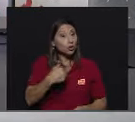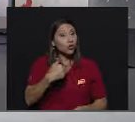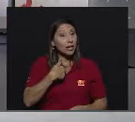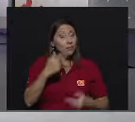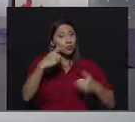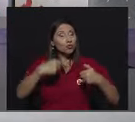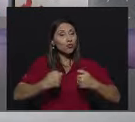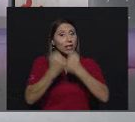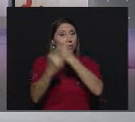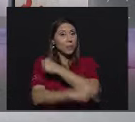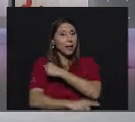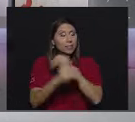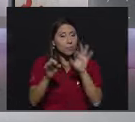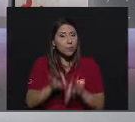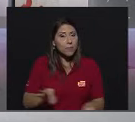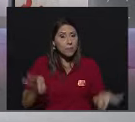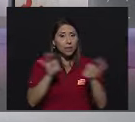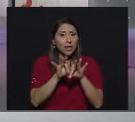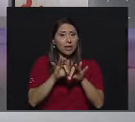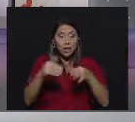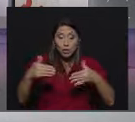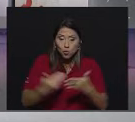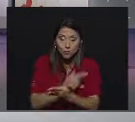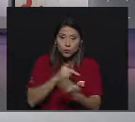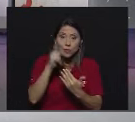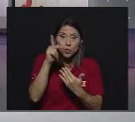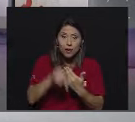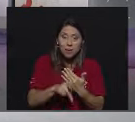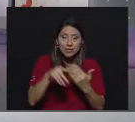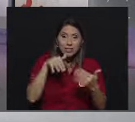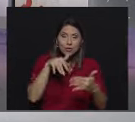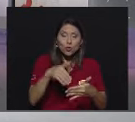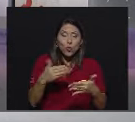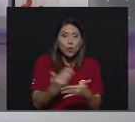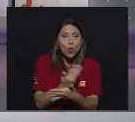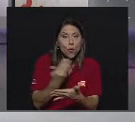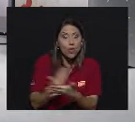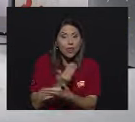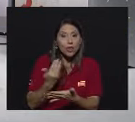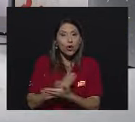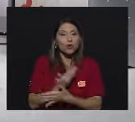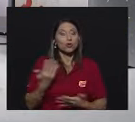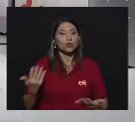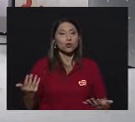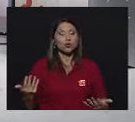tenemos un reto país que es muy importante, nuevos programas de estudio muy novedosos que están